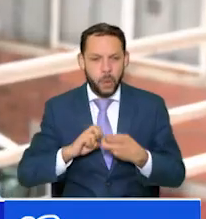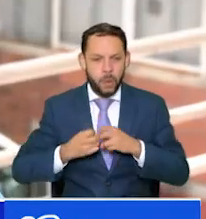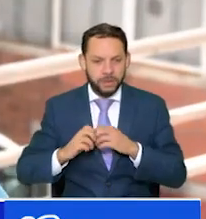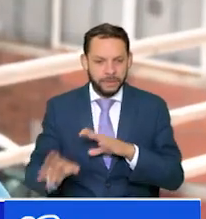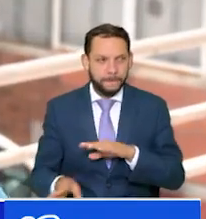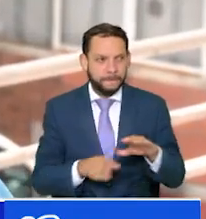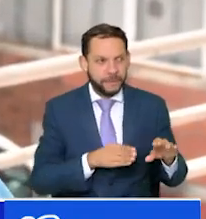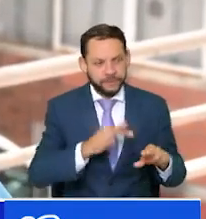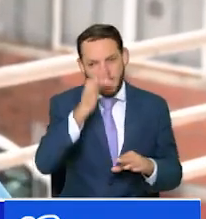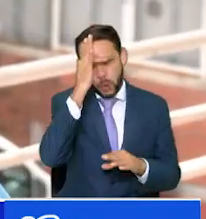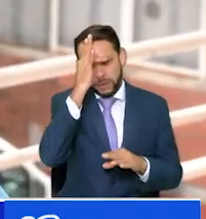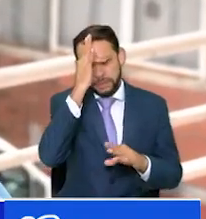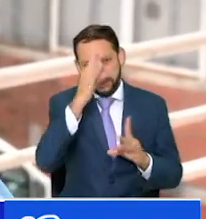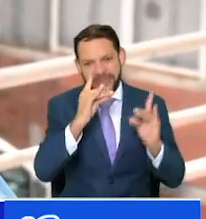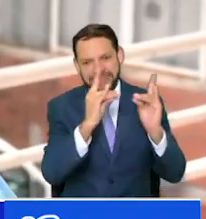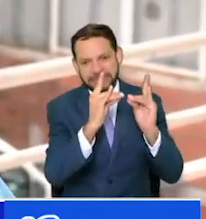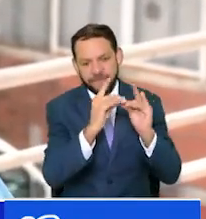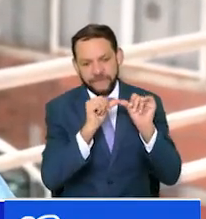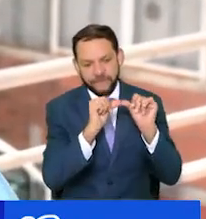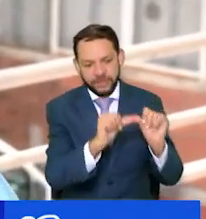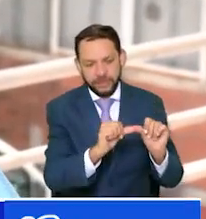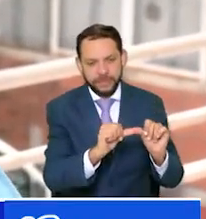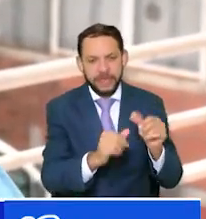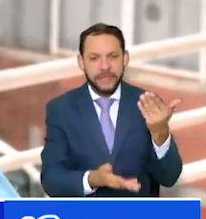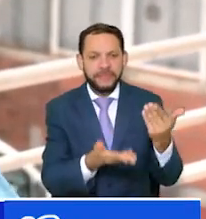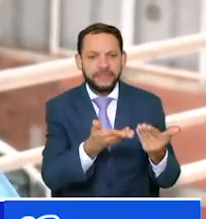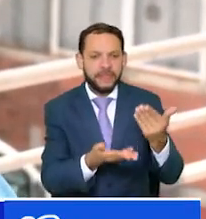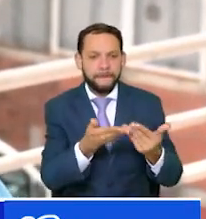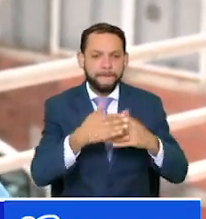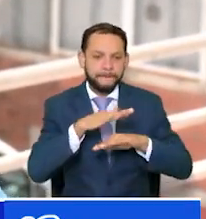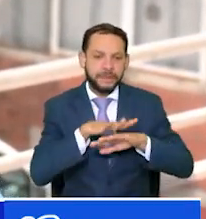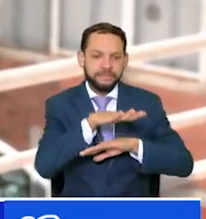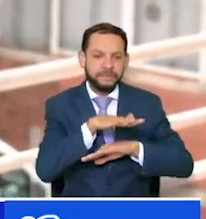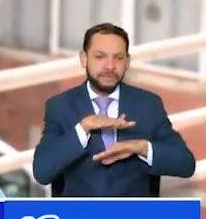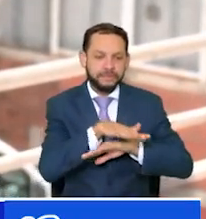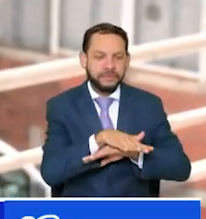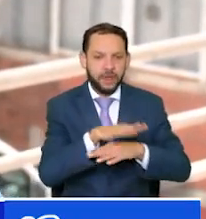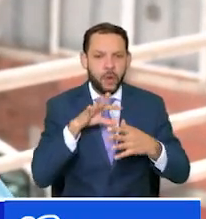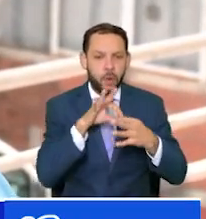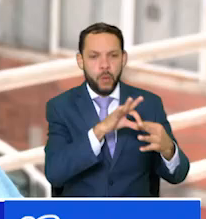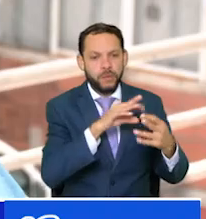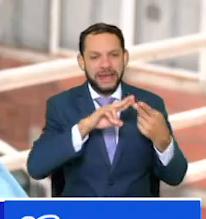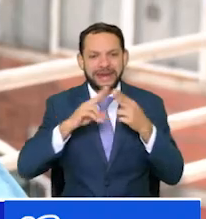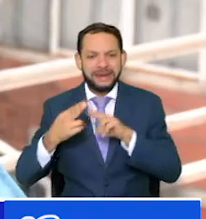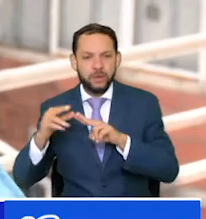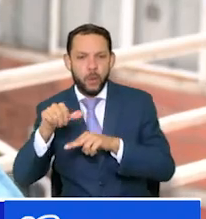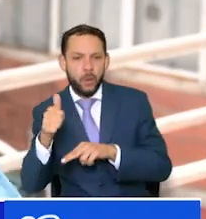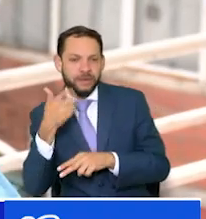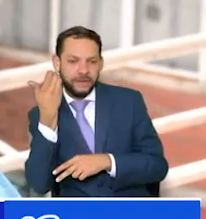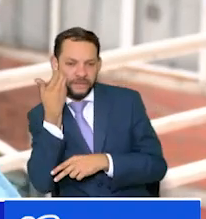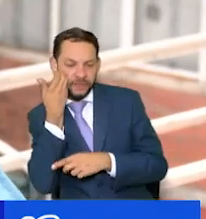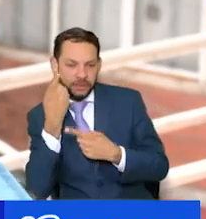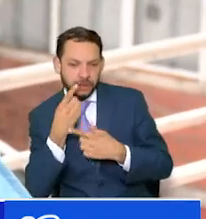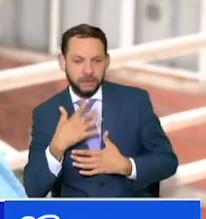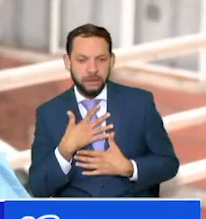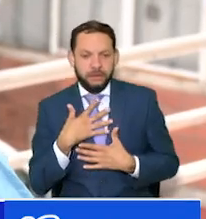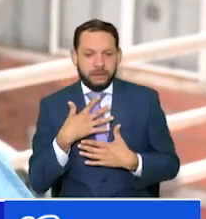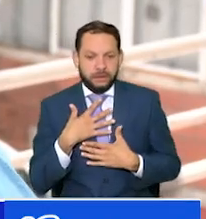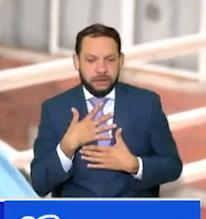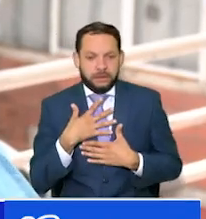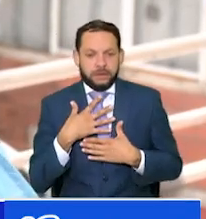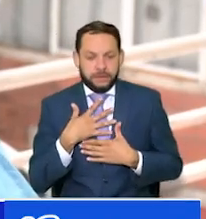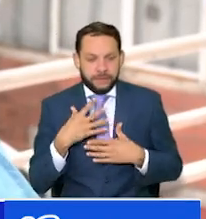hospitalización pues depende de la patología que casi todo el dengue en este momento está asociado a otras enfermedades como neumonía